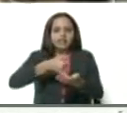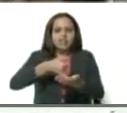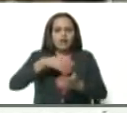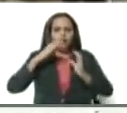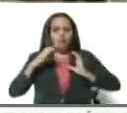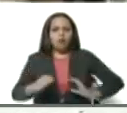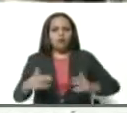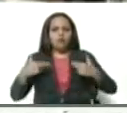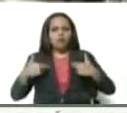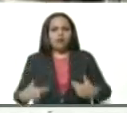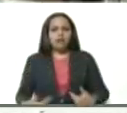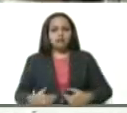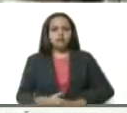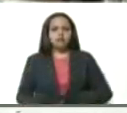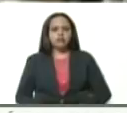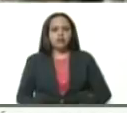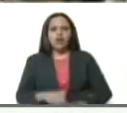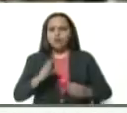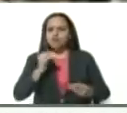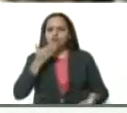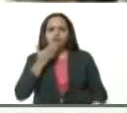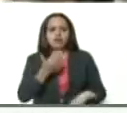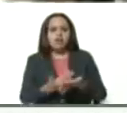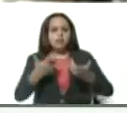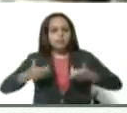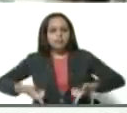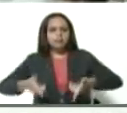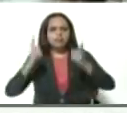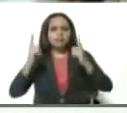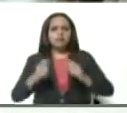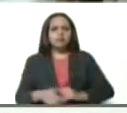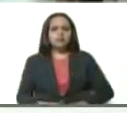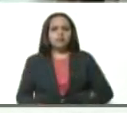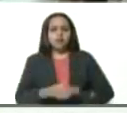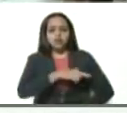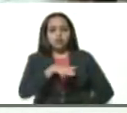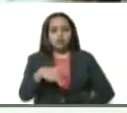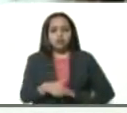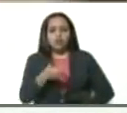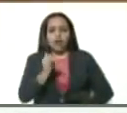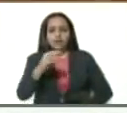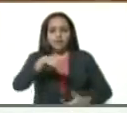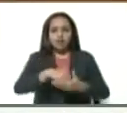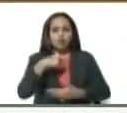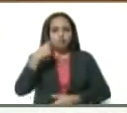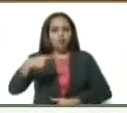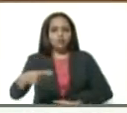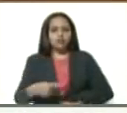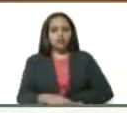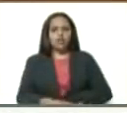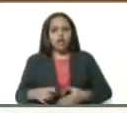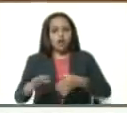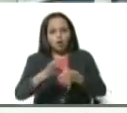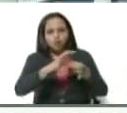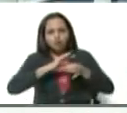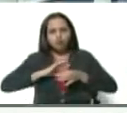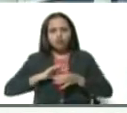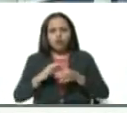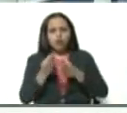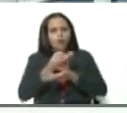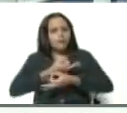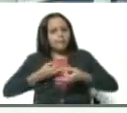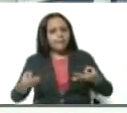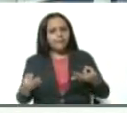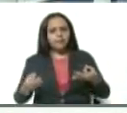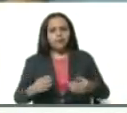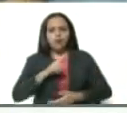humano. Muchísimas gracias por permitirnos ser parte de sus políticas, que en unión total, en